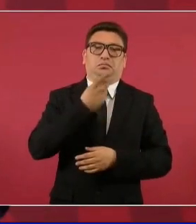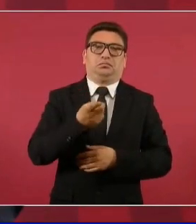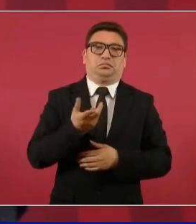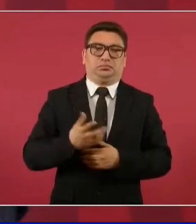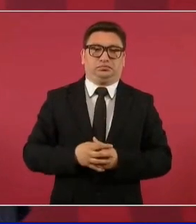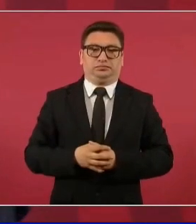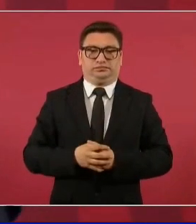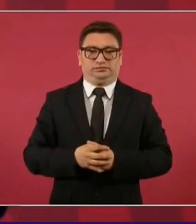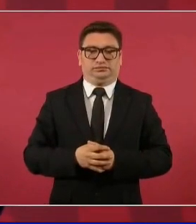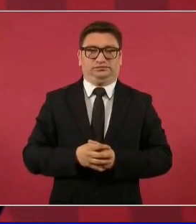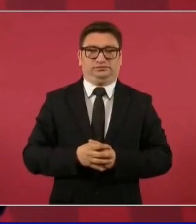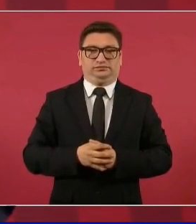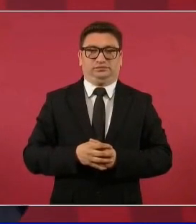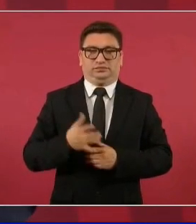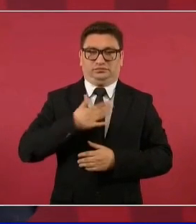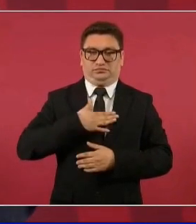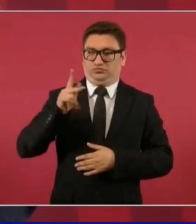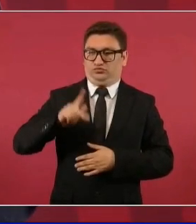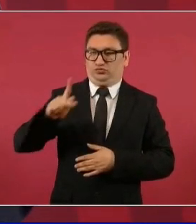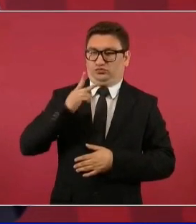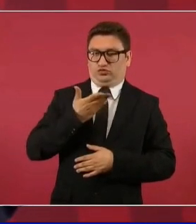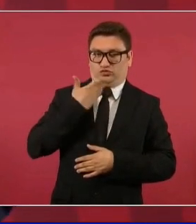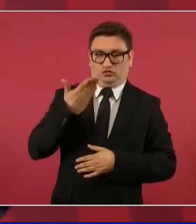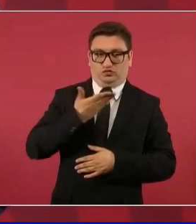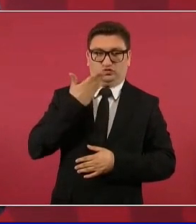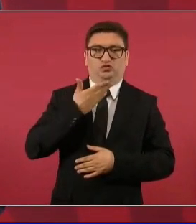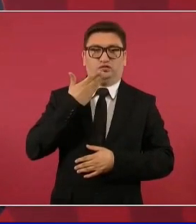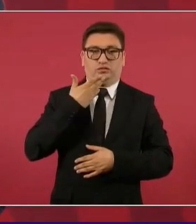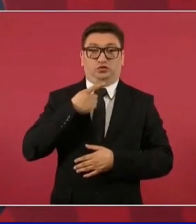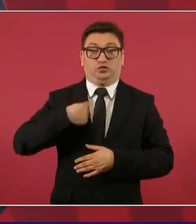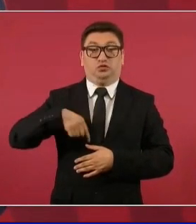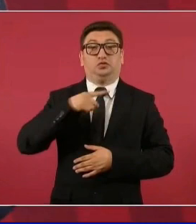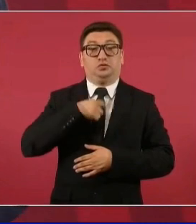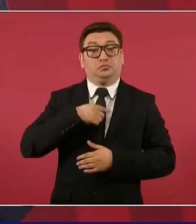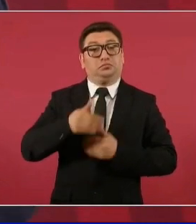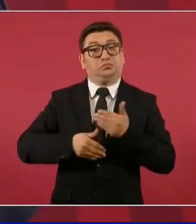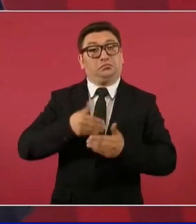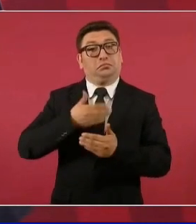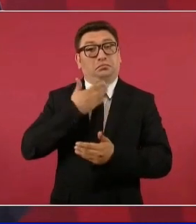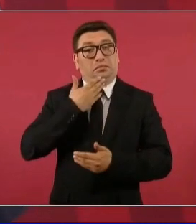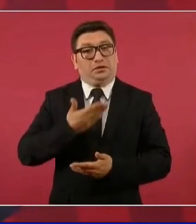como se dice allá en mi pueblo, también que íbamos.